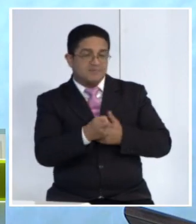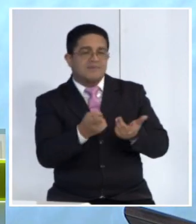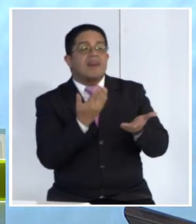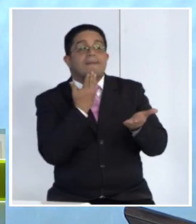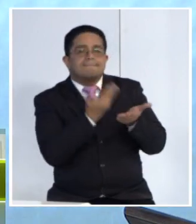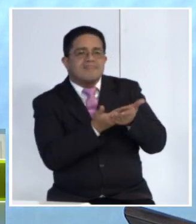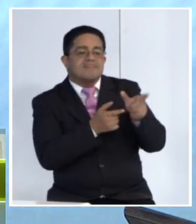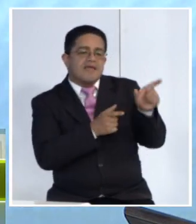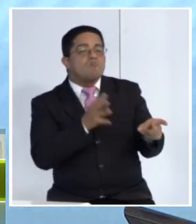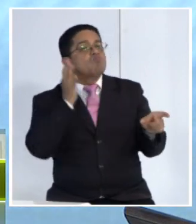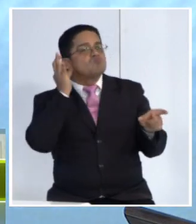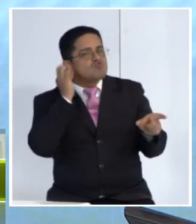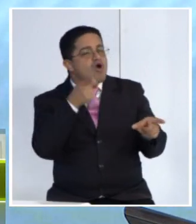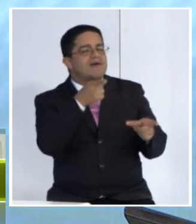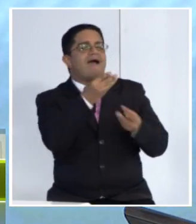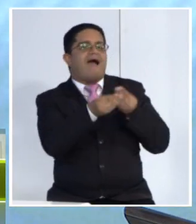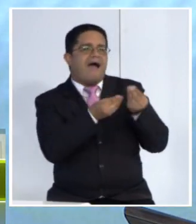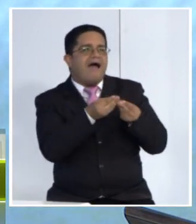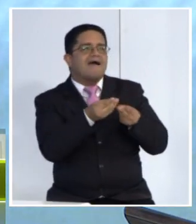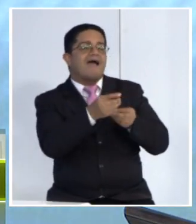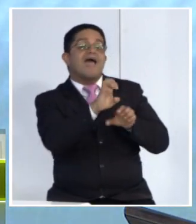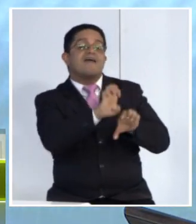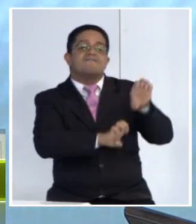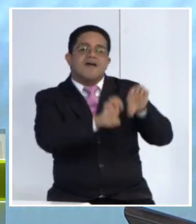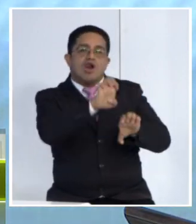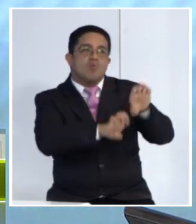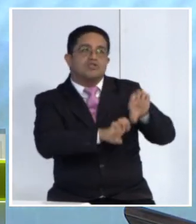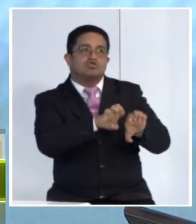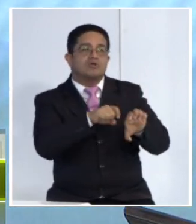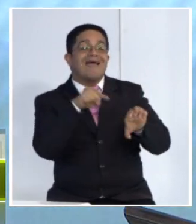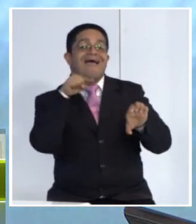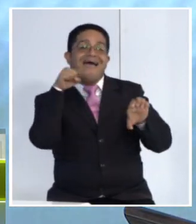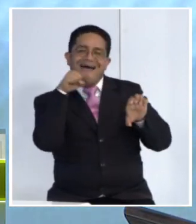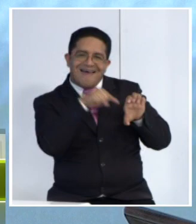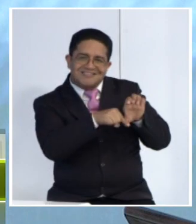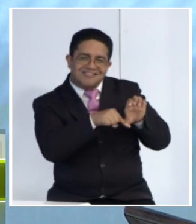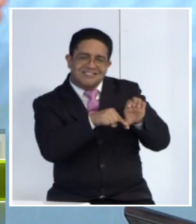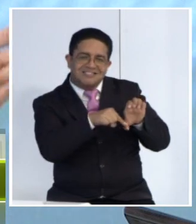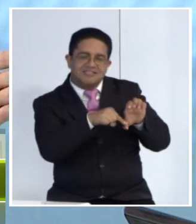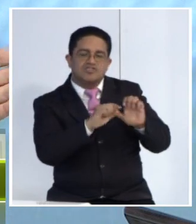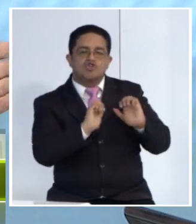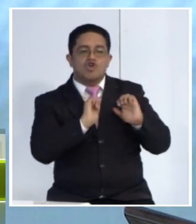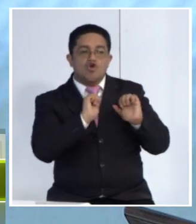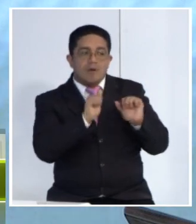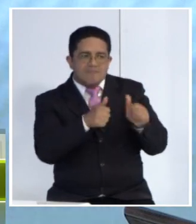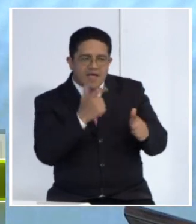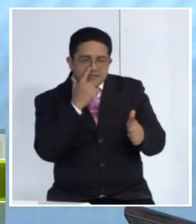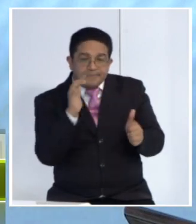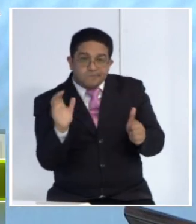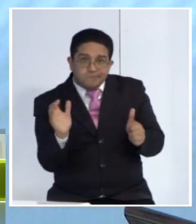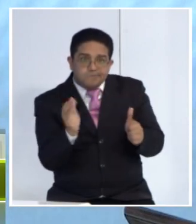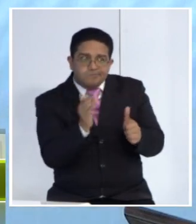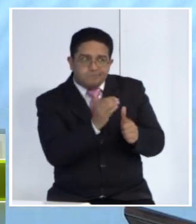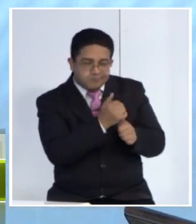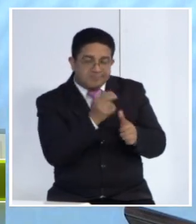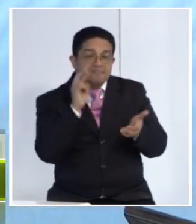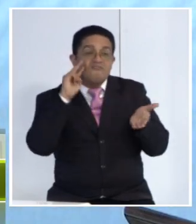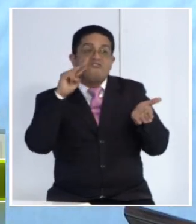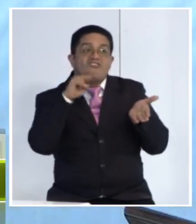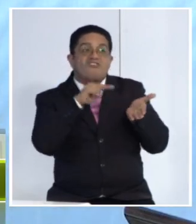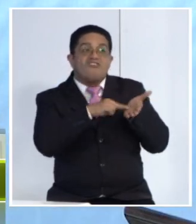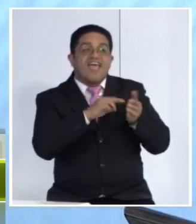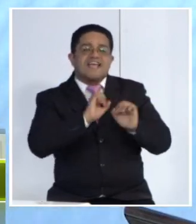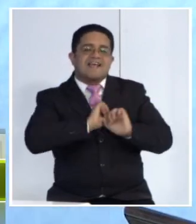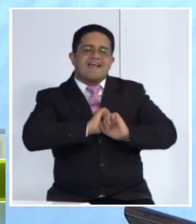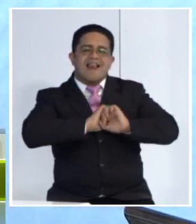de evaluación previa y ahí se empieza a diagnosticar ya claramente. Tú verás